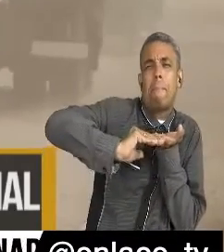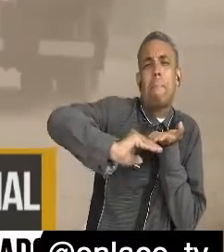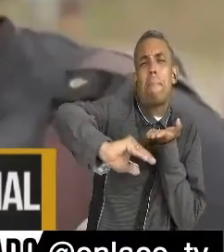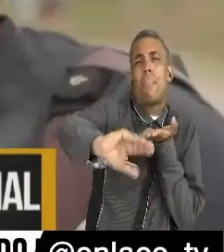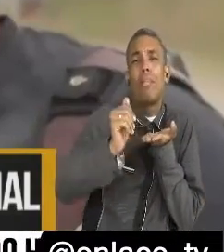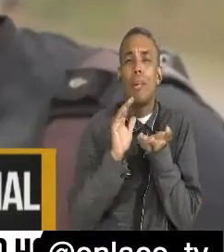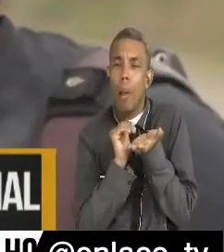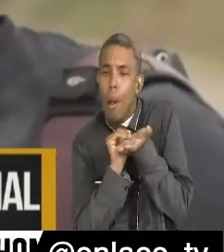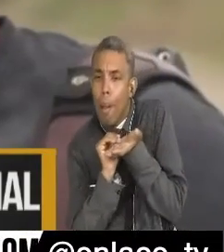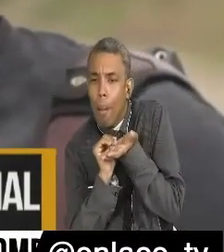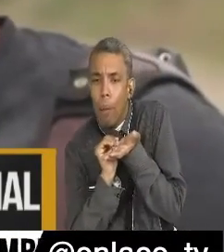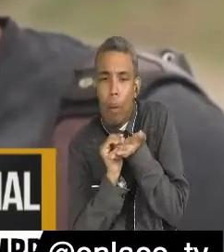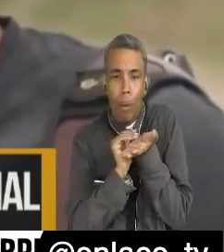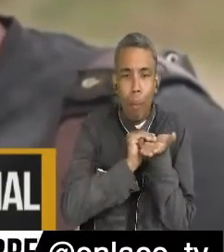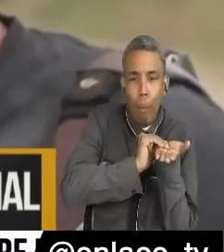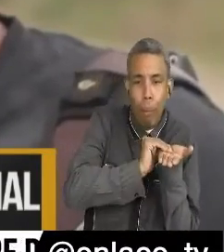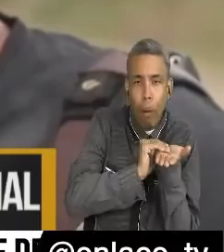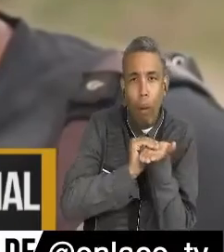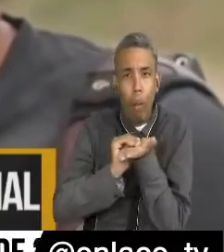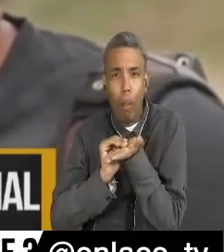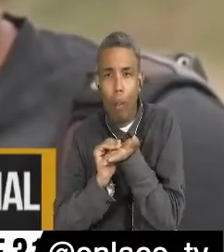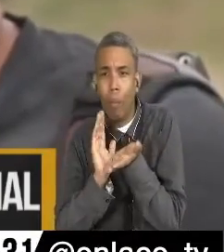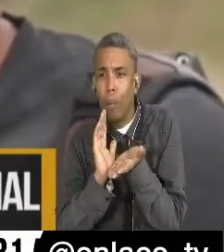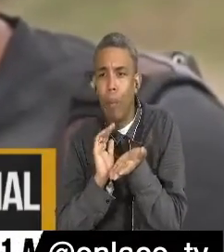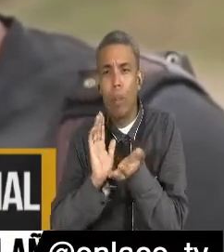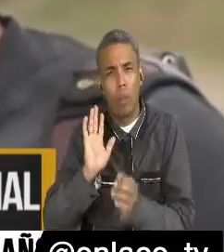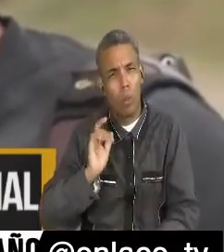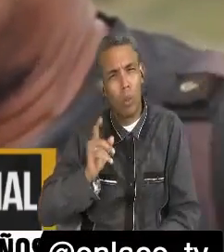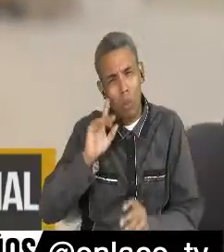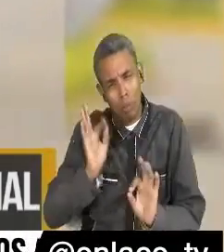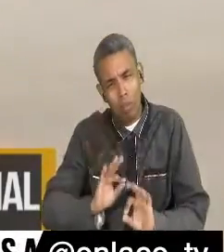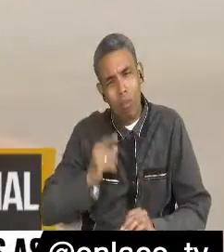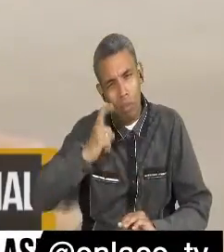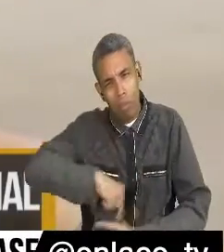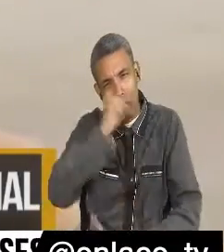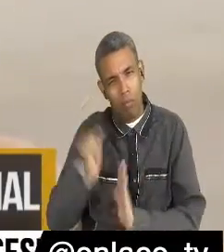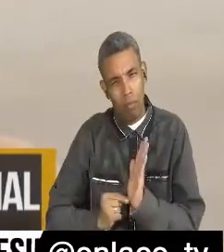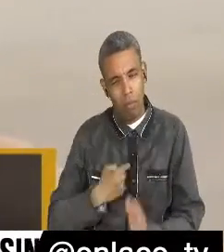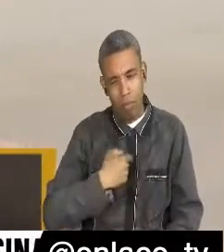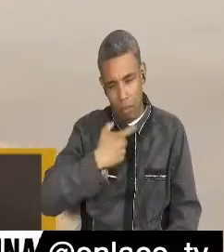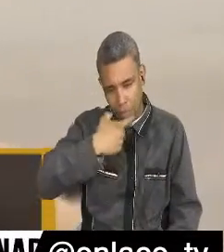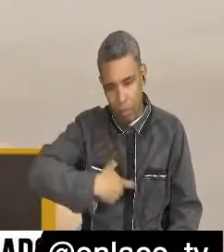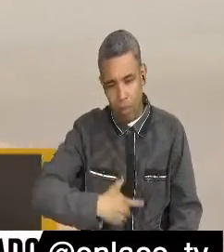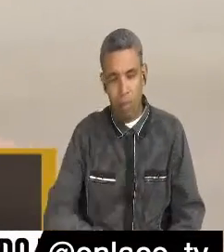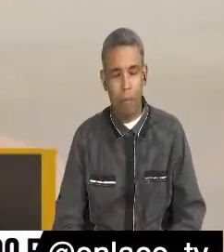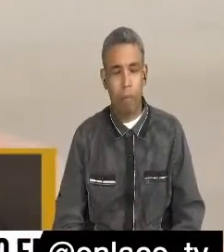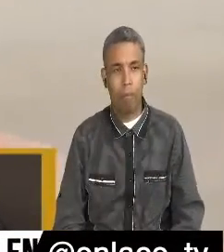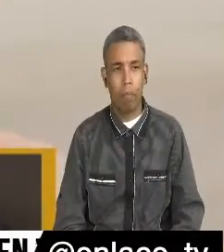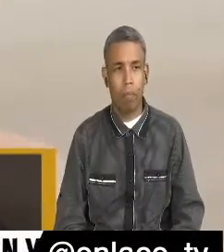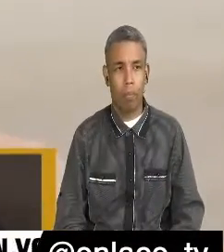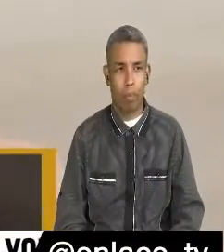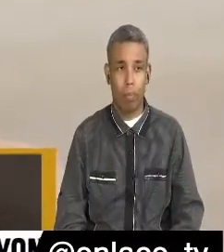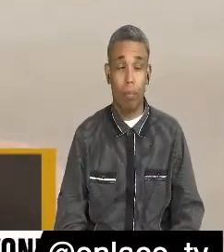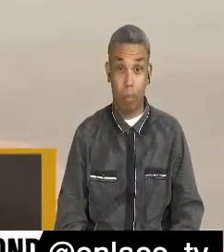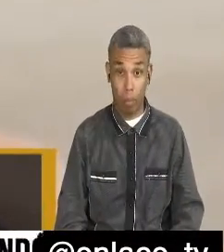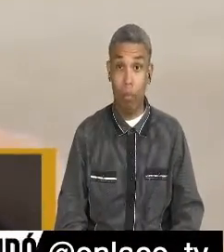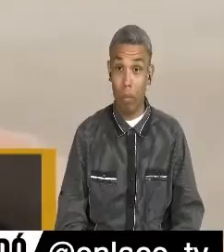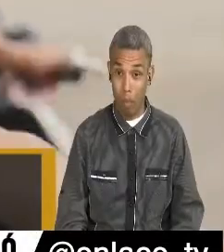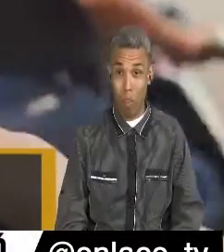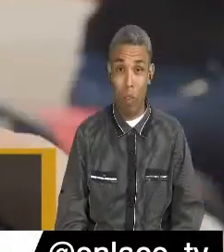incluso que le dé un bienestar a la comunidad y a los habitantes de este sector. Pues esta vía está demasiado